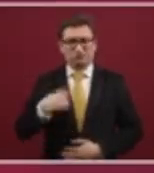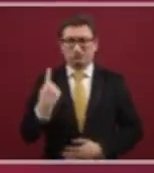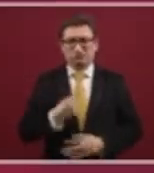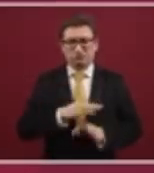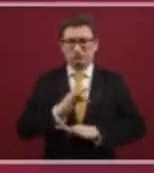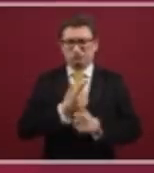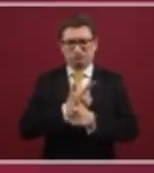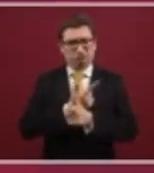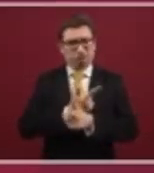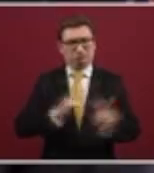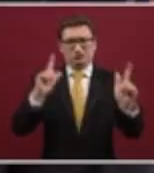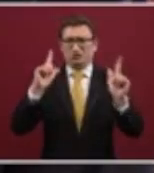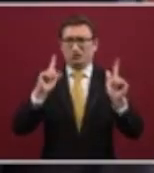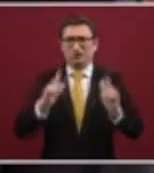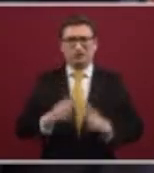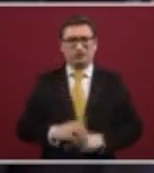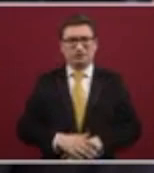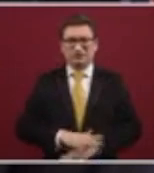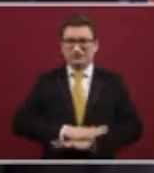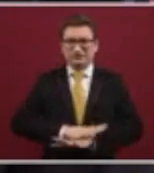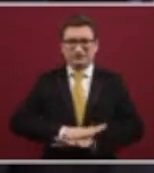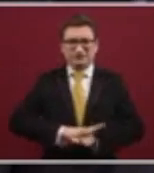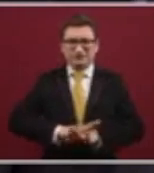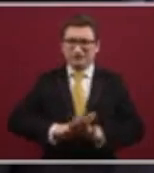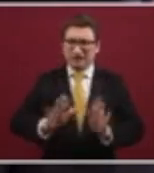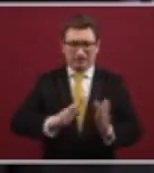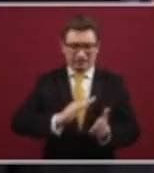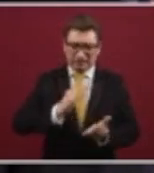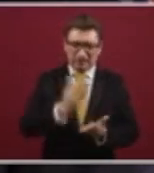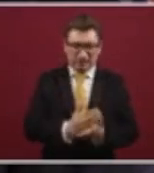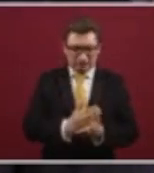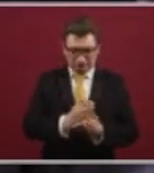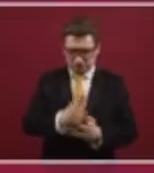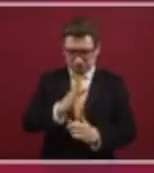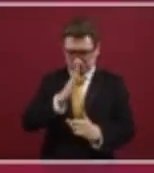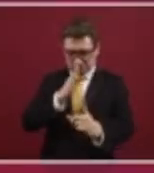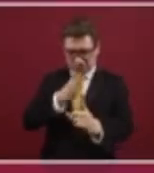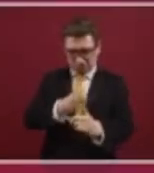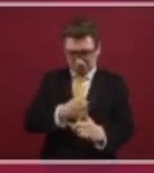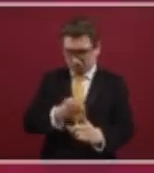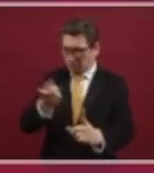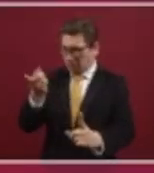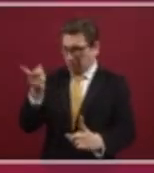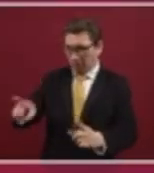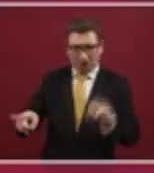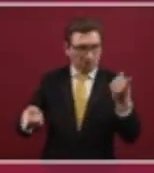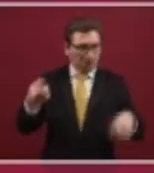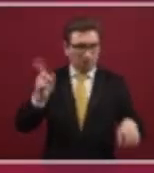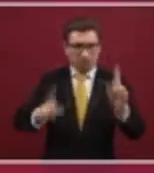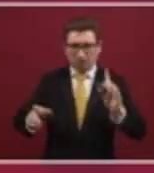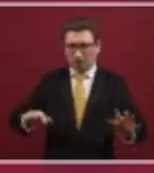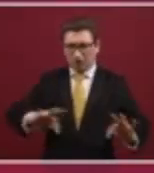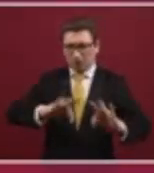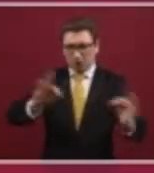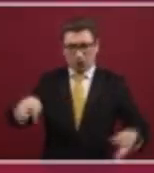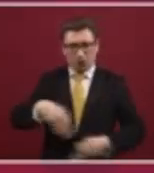libres. Ya se acabó lo de la línea, de que, a ver, todos